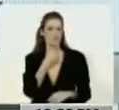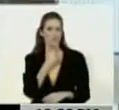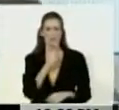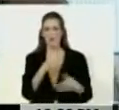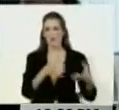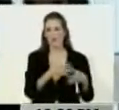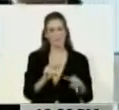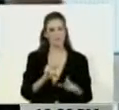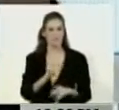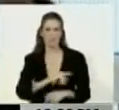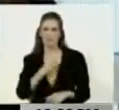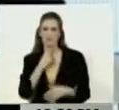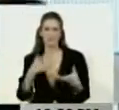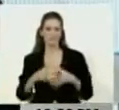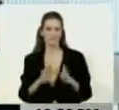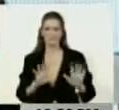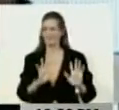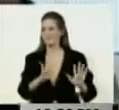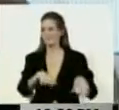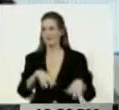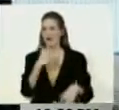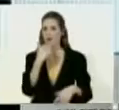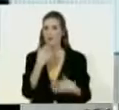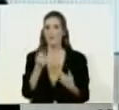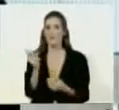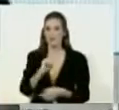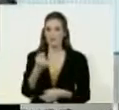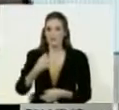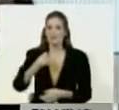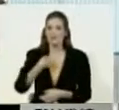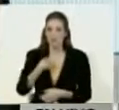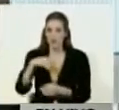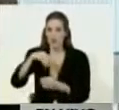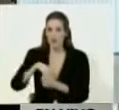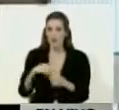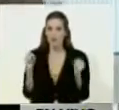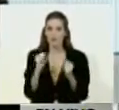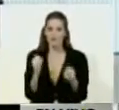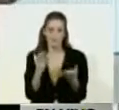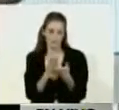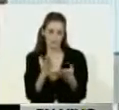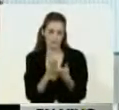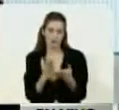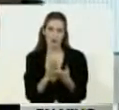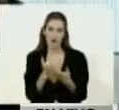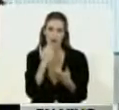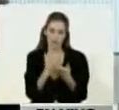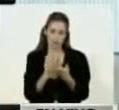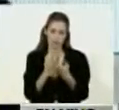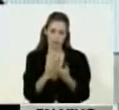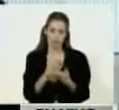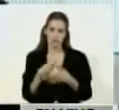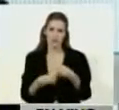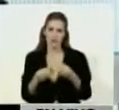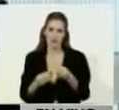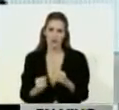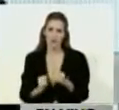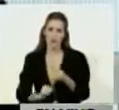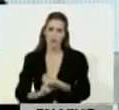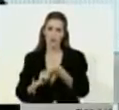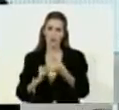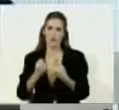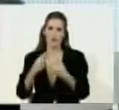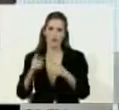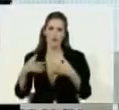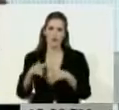grupos. Pasaron varios meses, y yo en Mérida, estudiando y haciendo alguna militancia, la dirigencia